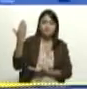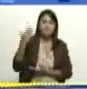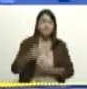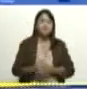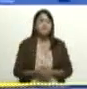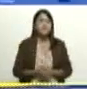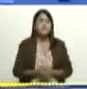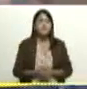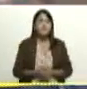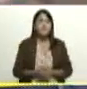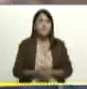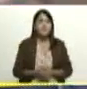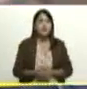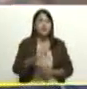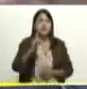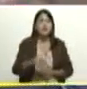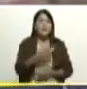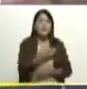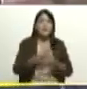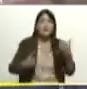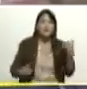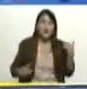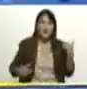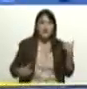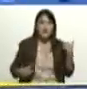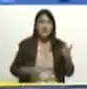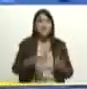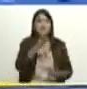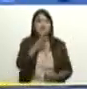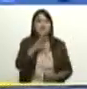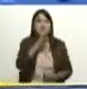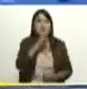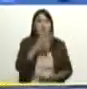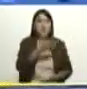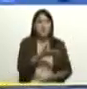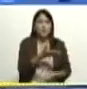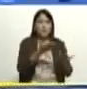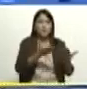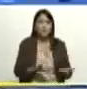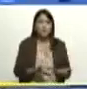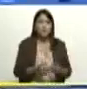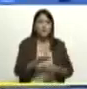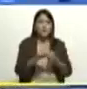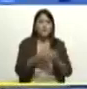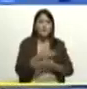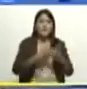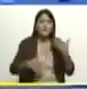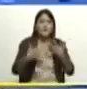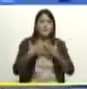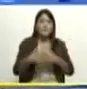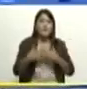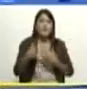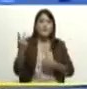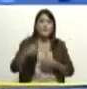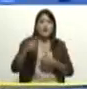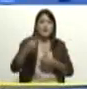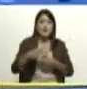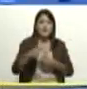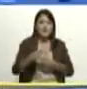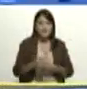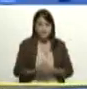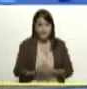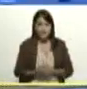Héctor Obregón, presidente del Bandes y a la vez vicepresidente de PDVSA,